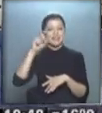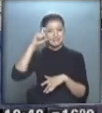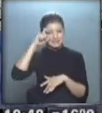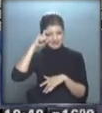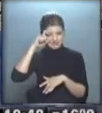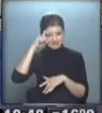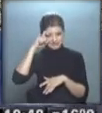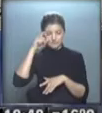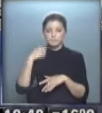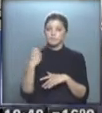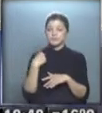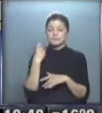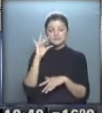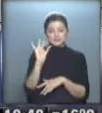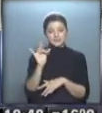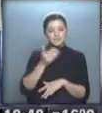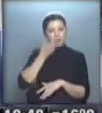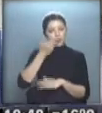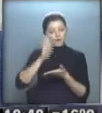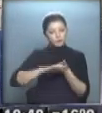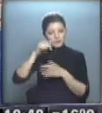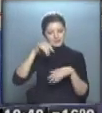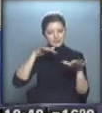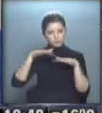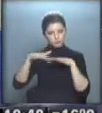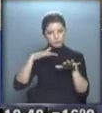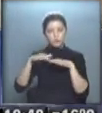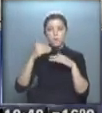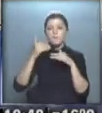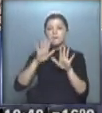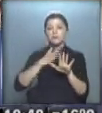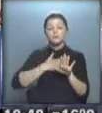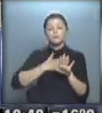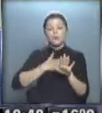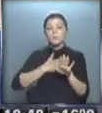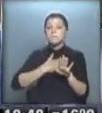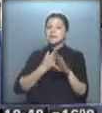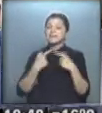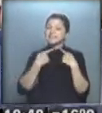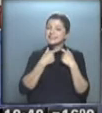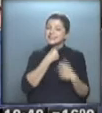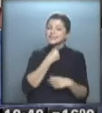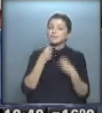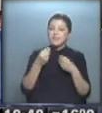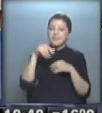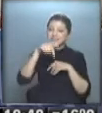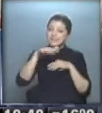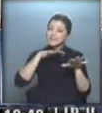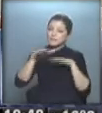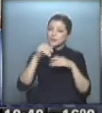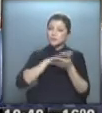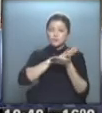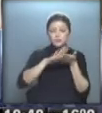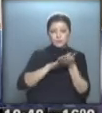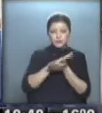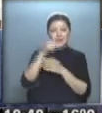Saavedra. Me cuesta hablar, ¿no?, sobre el tema, pero yo más que nada lo que quiero es que no ocurra más y que no haya más ninguna muerte